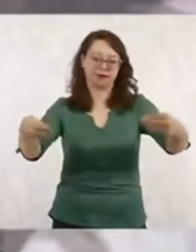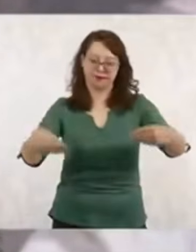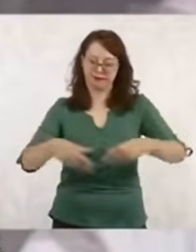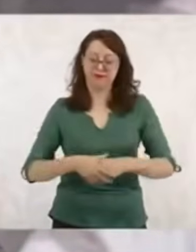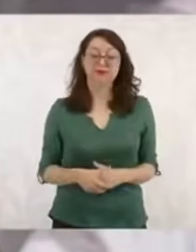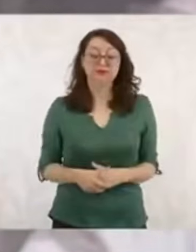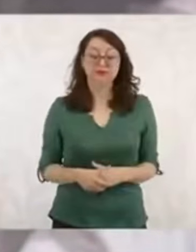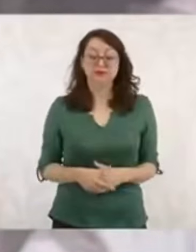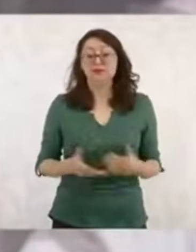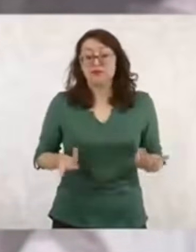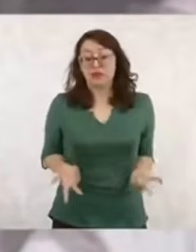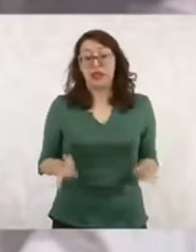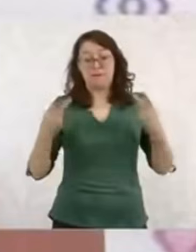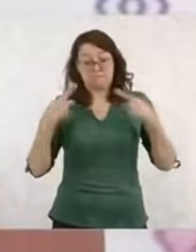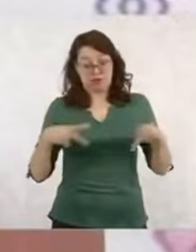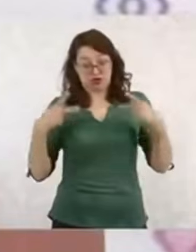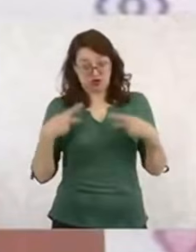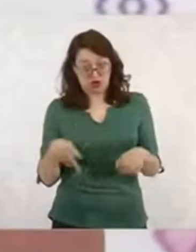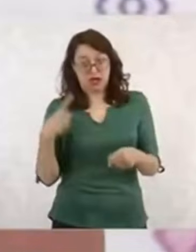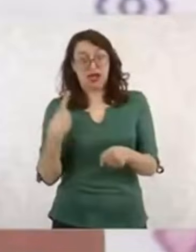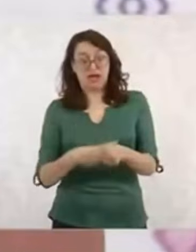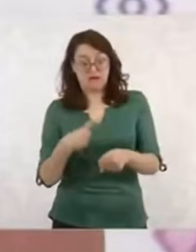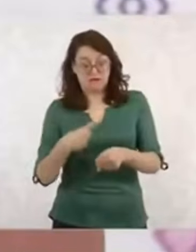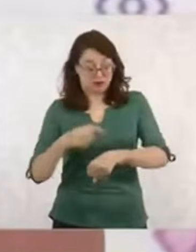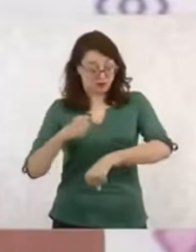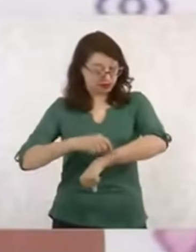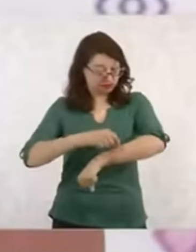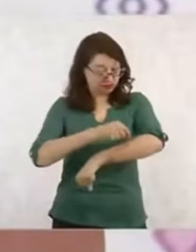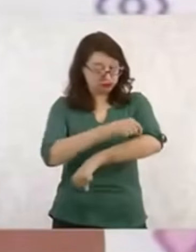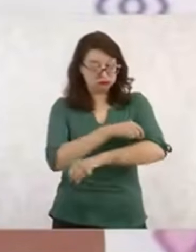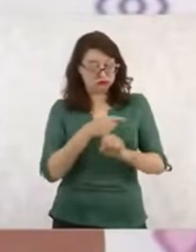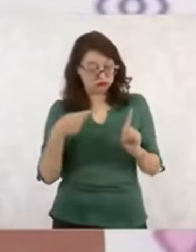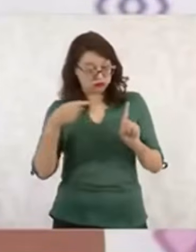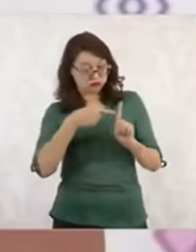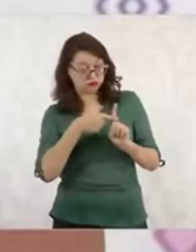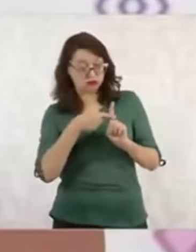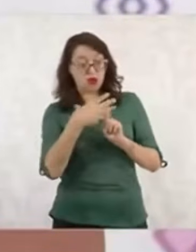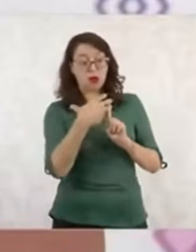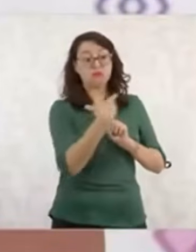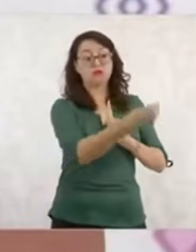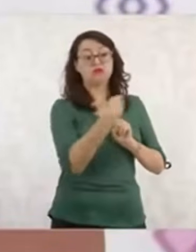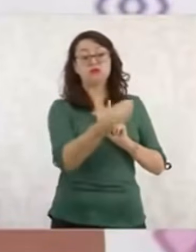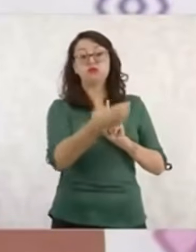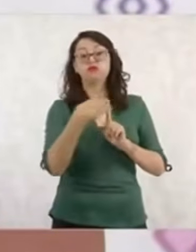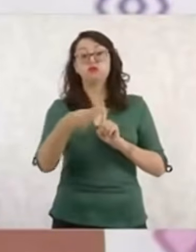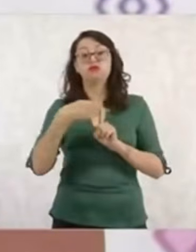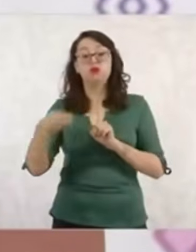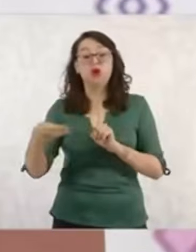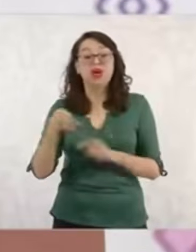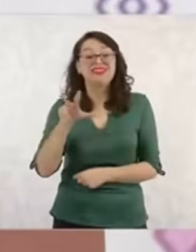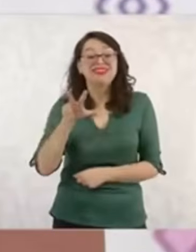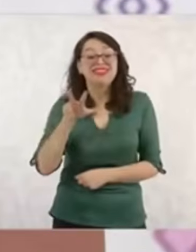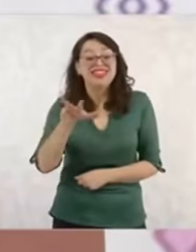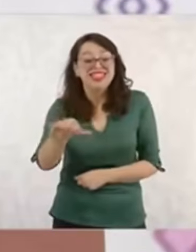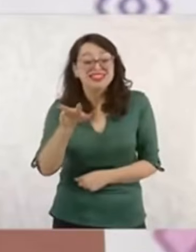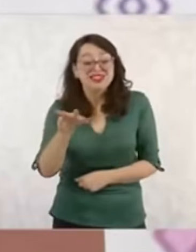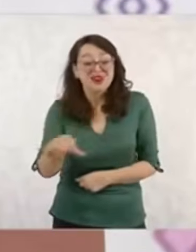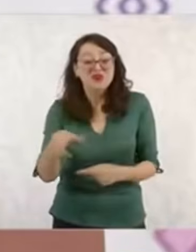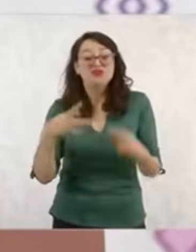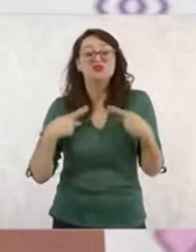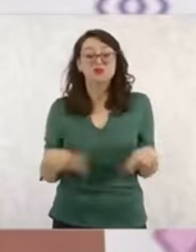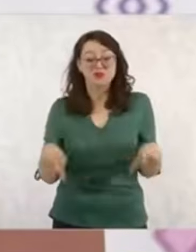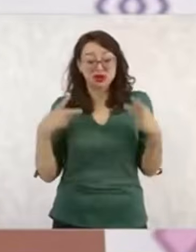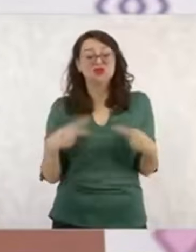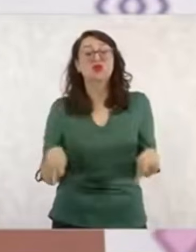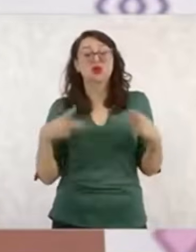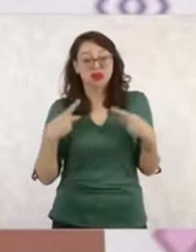Recordar que una persona que tiene sarampión puede contagiar hasta 18 personas a su alrededor